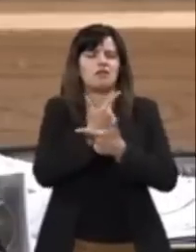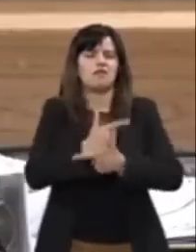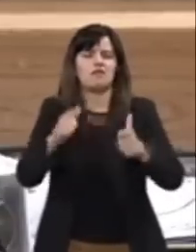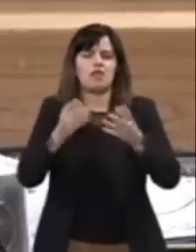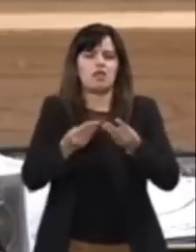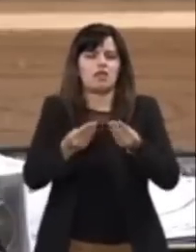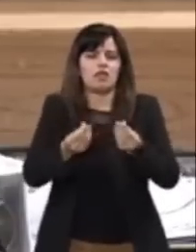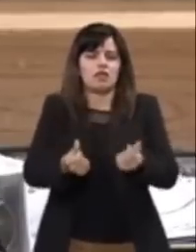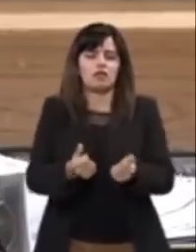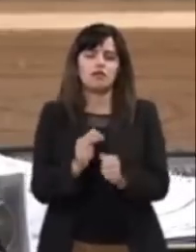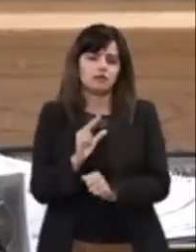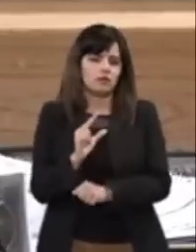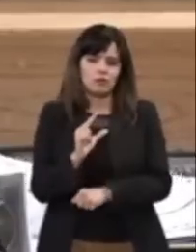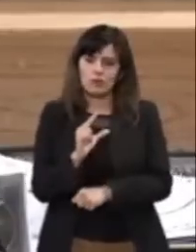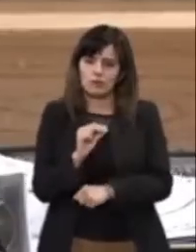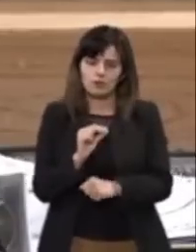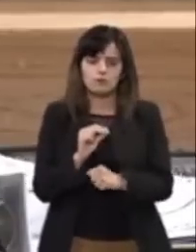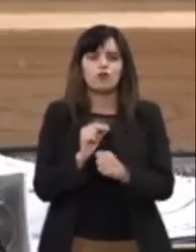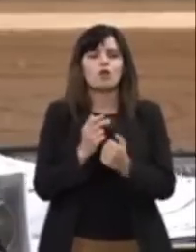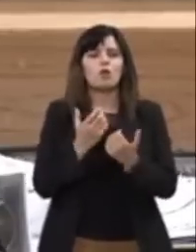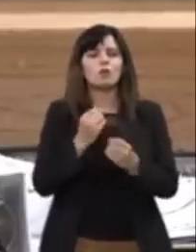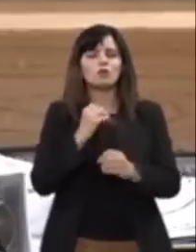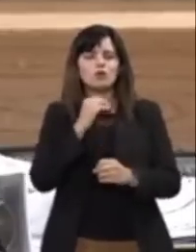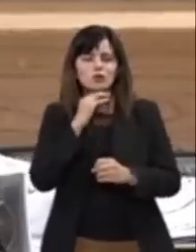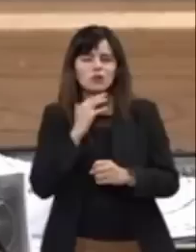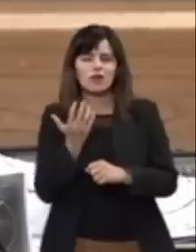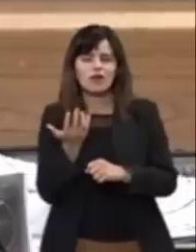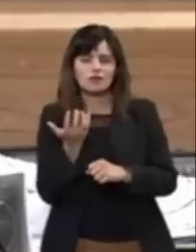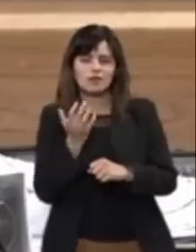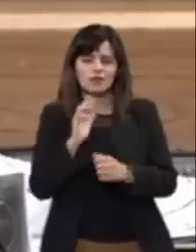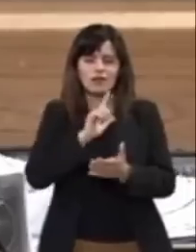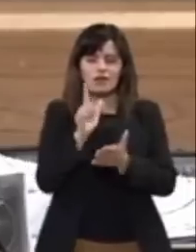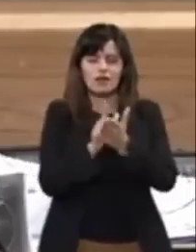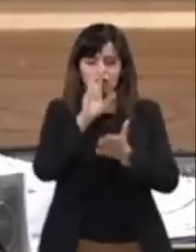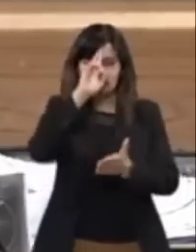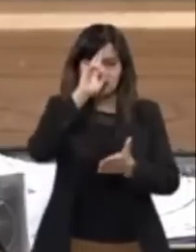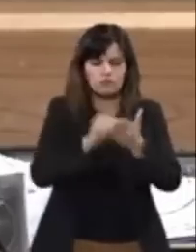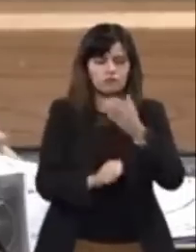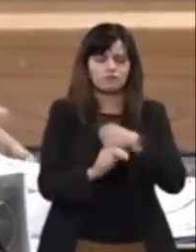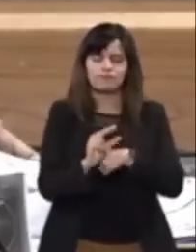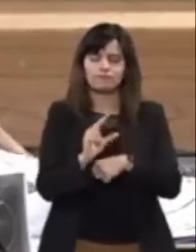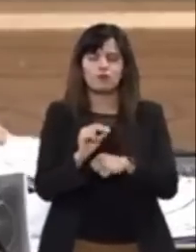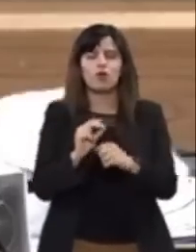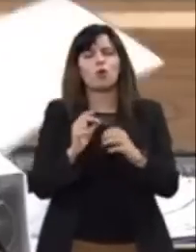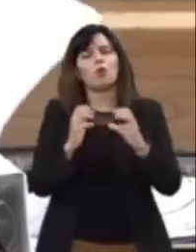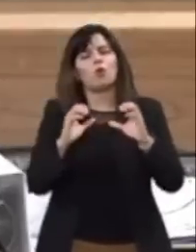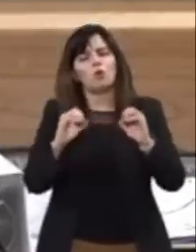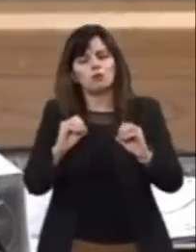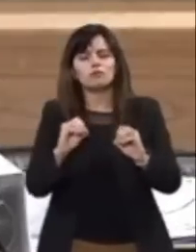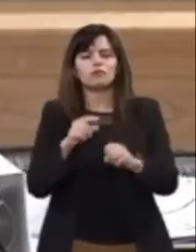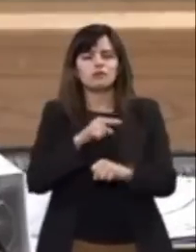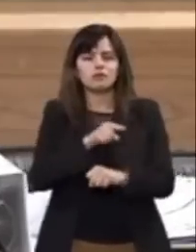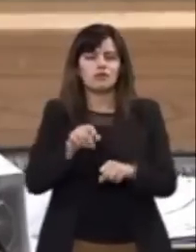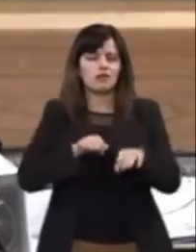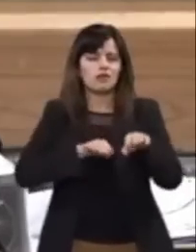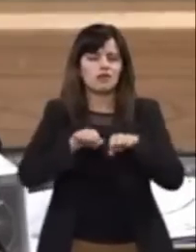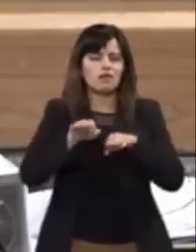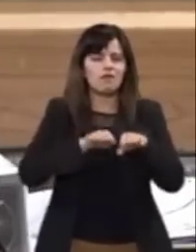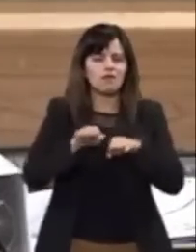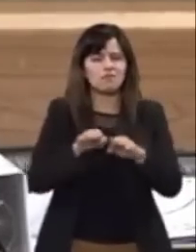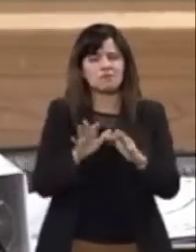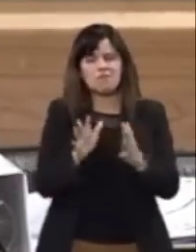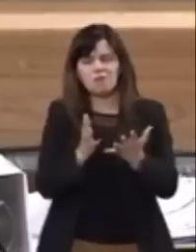prevenga la corrupción y que se prevenga la ineficacia que se expresan